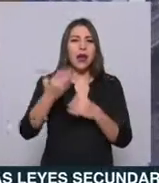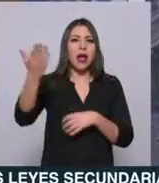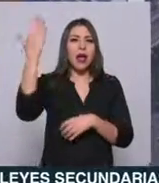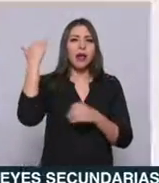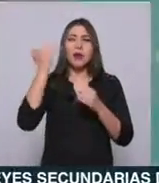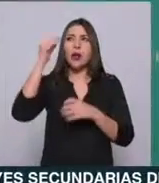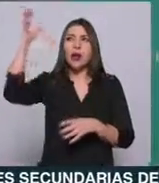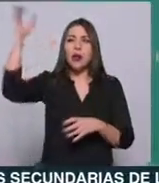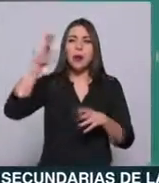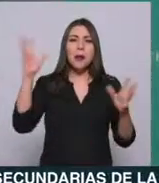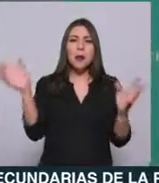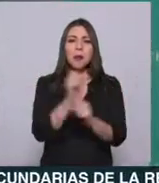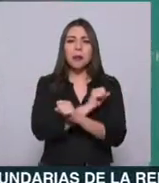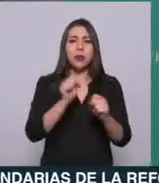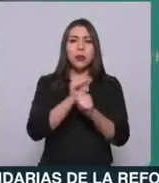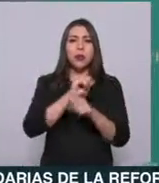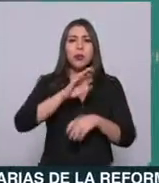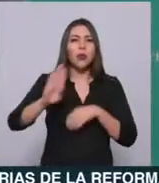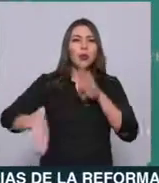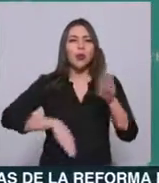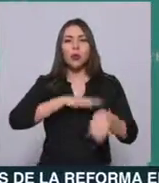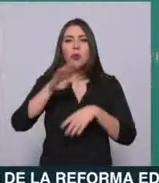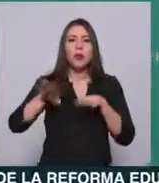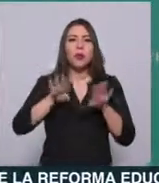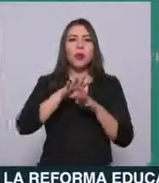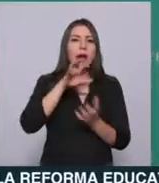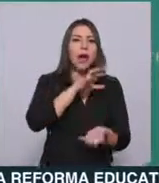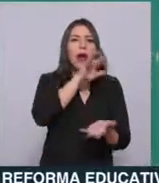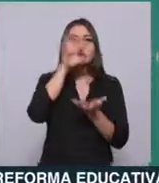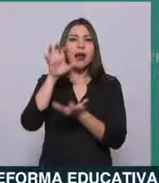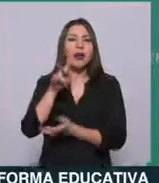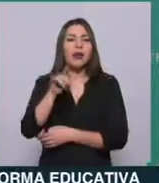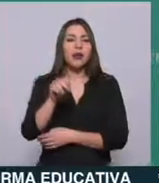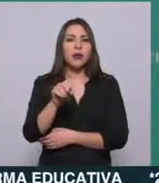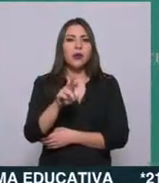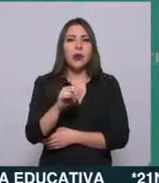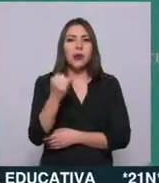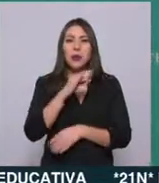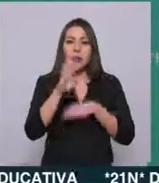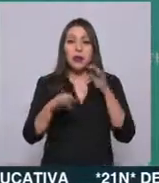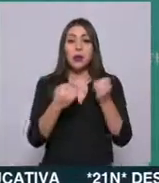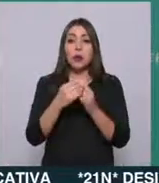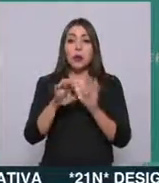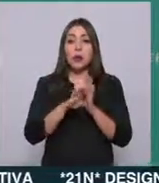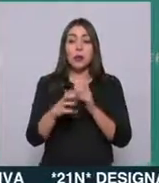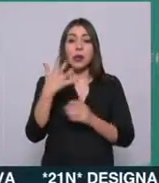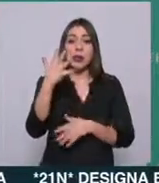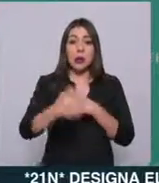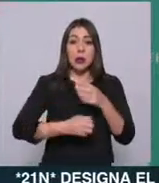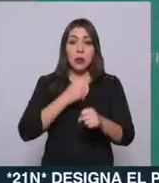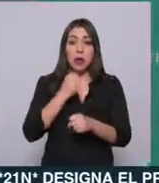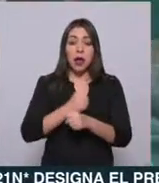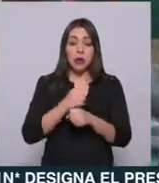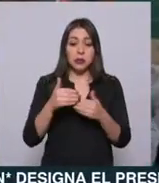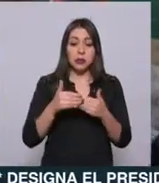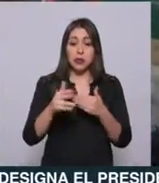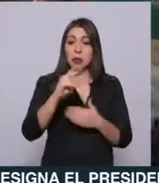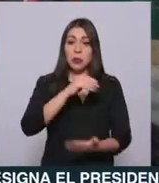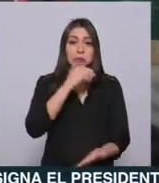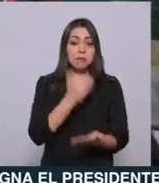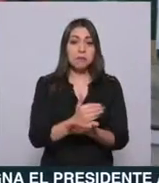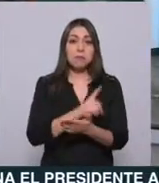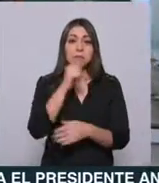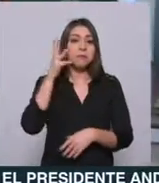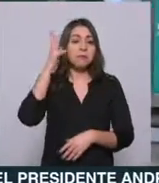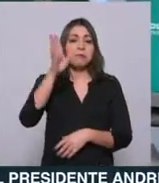estamos hablando. Los científicos dicen, si en 5 años no paramos, ya no vamos a poder parar. Durante